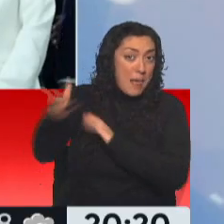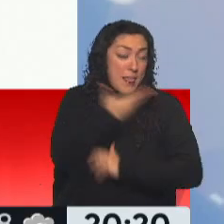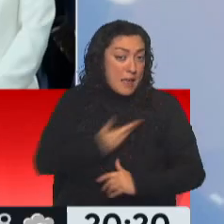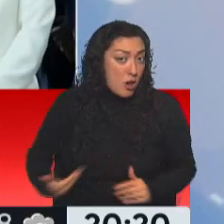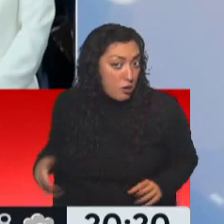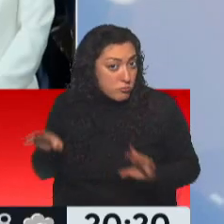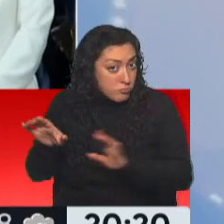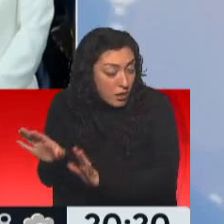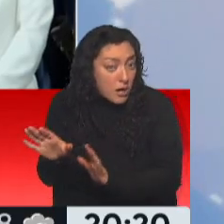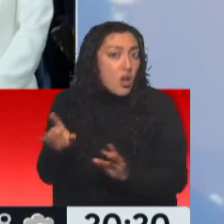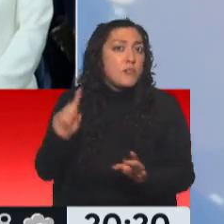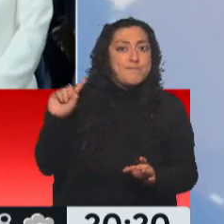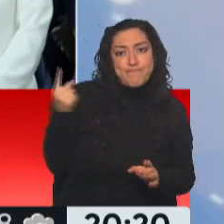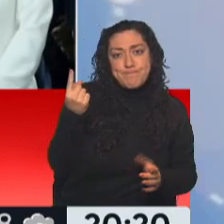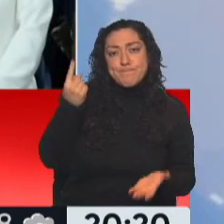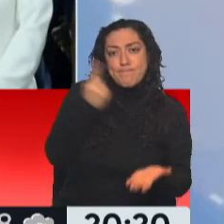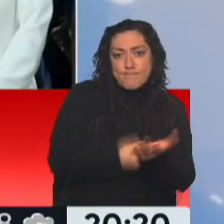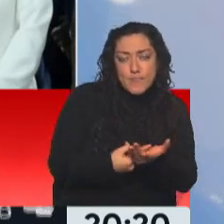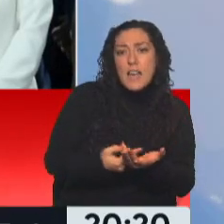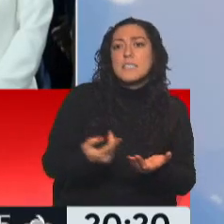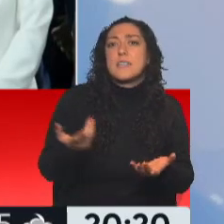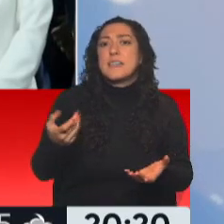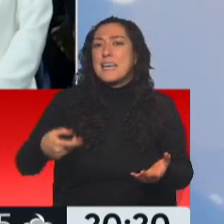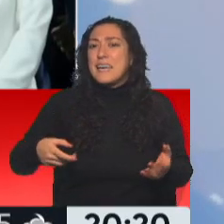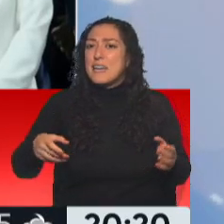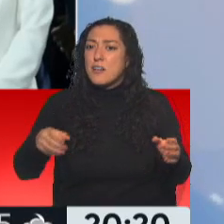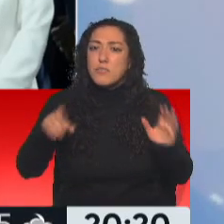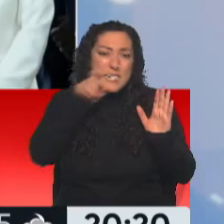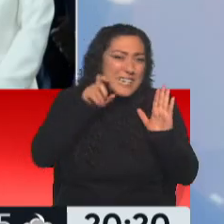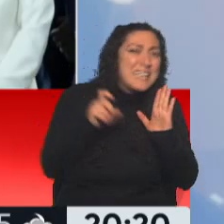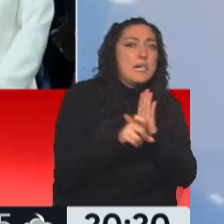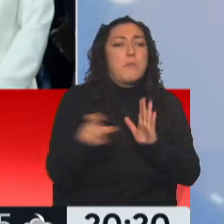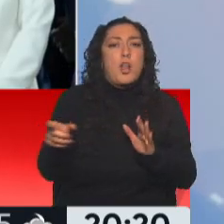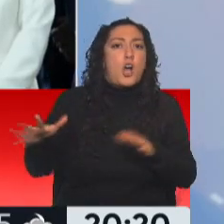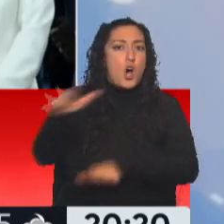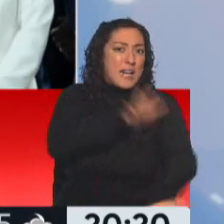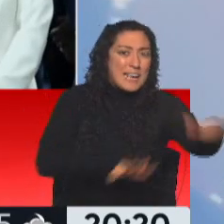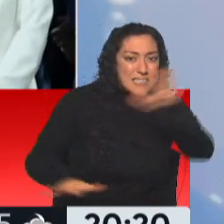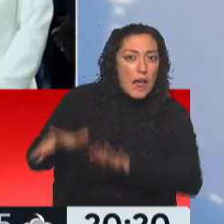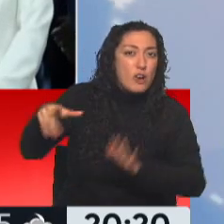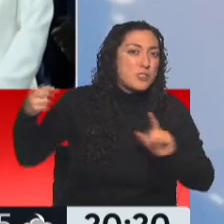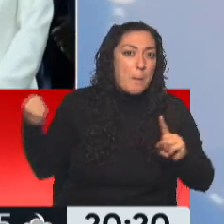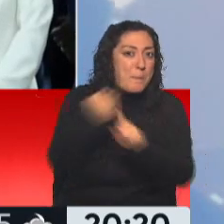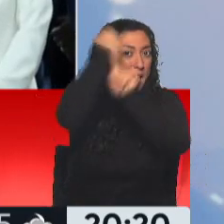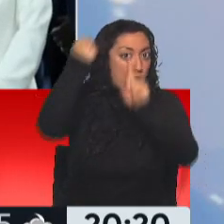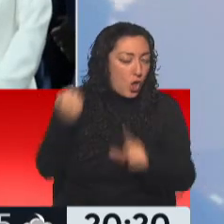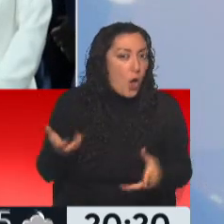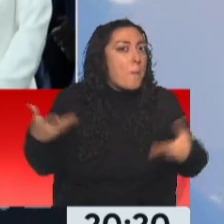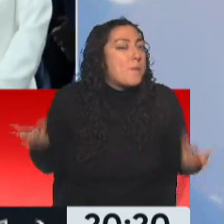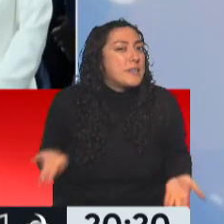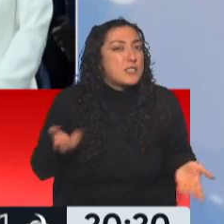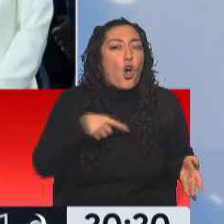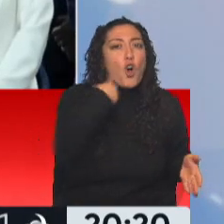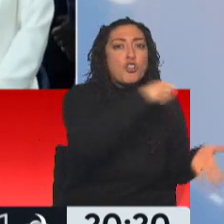como autócrata vinculado a crimen organizado tiene tremendo impacto. Entonces yo creo que esto tiene que ser una prioridad para